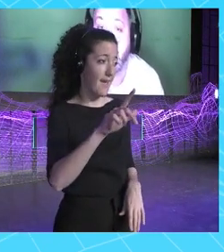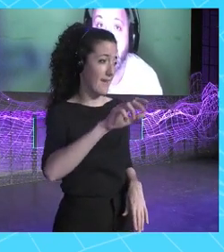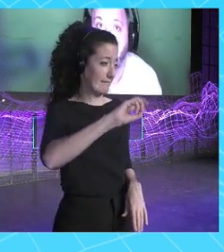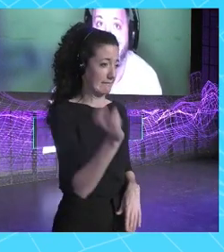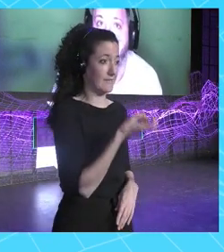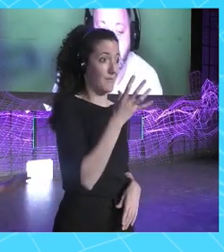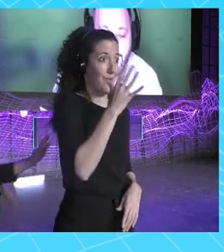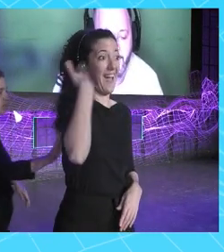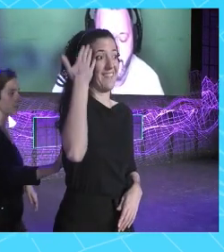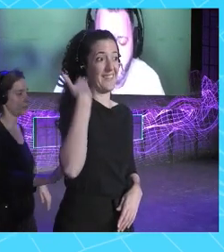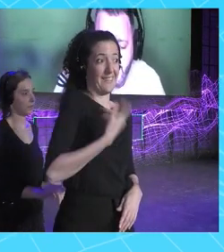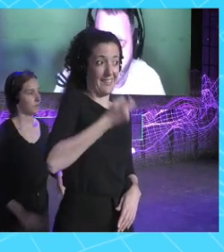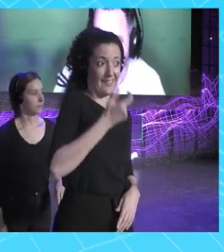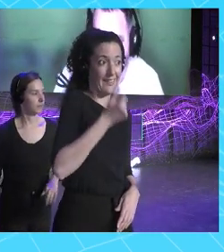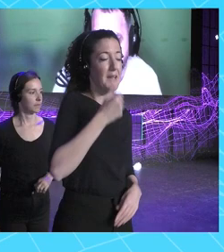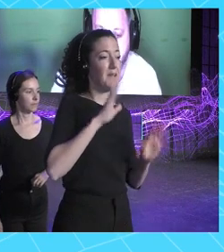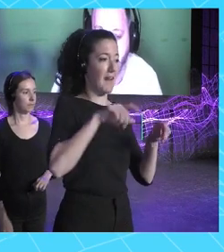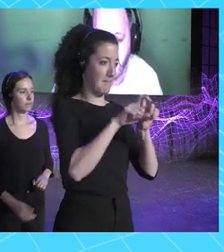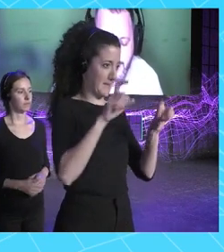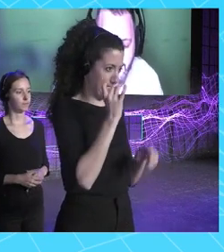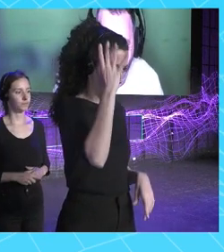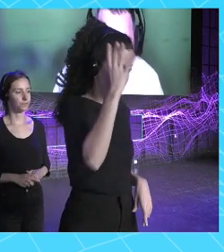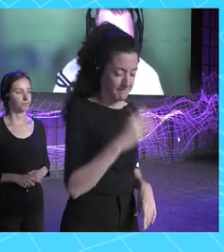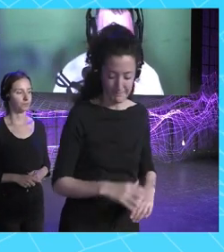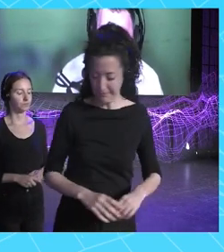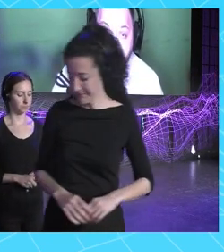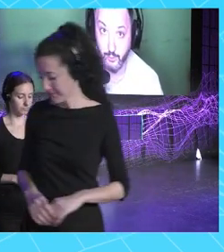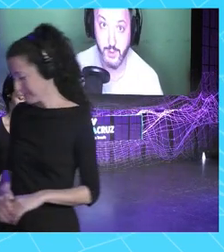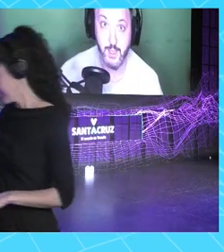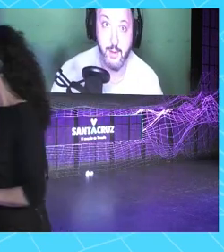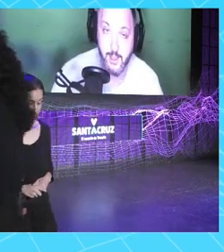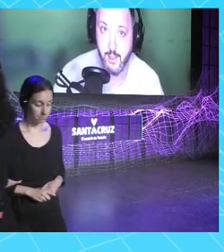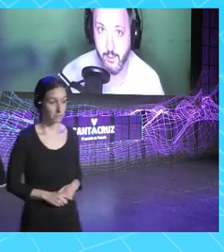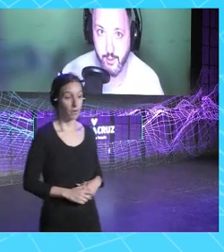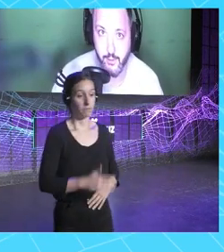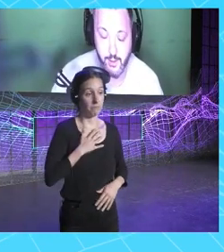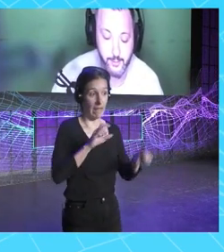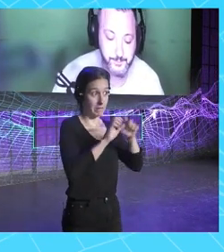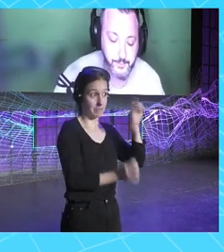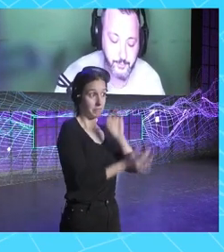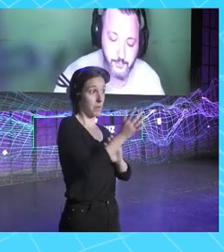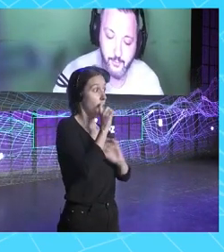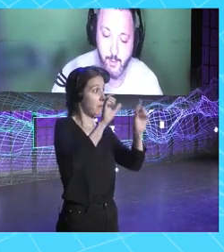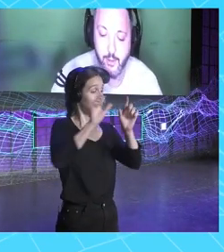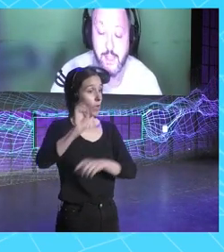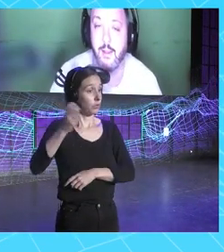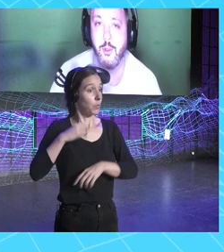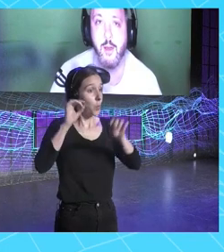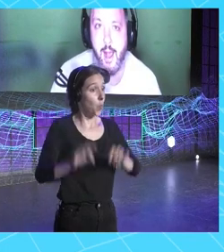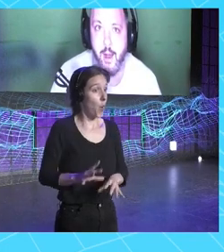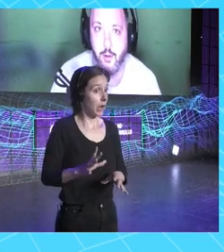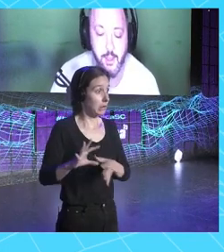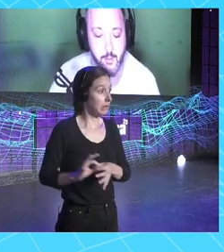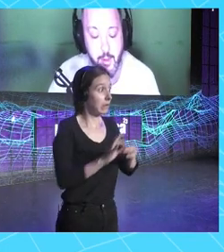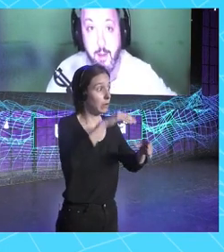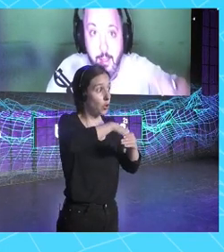nos inventamos una empresa porque no había otras empresas similares no no había una industria en la creación de contenido pero sentíamos que había